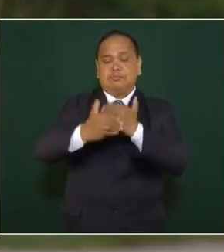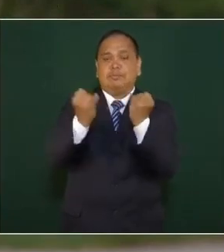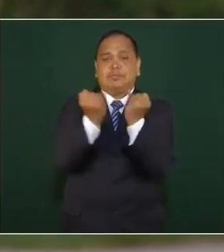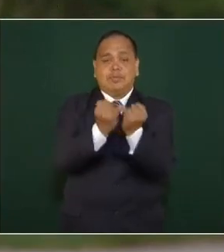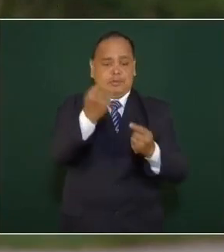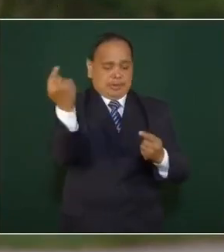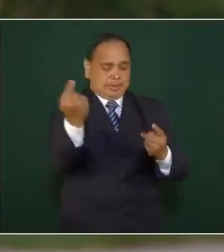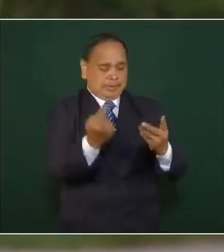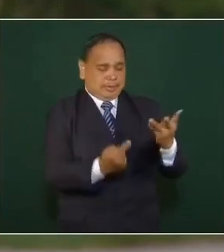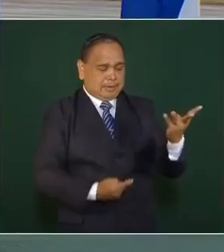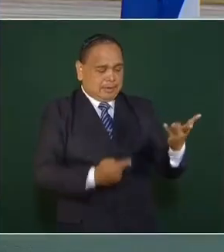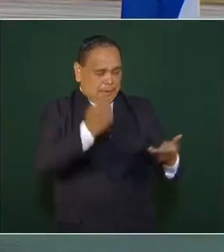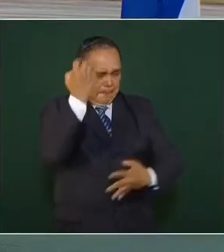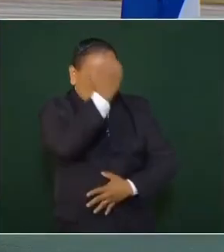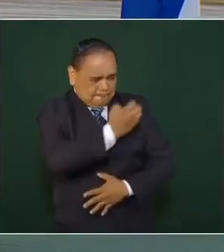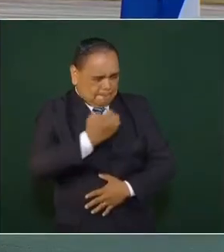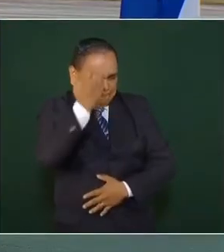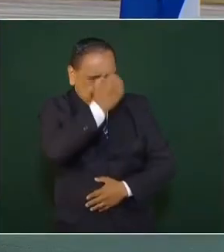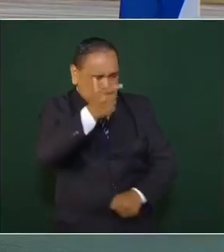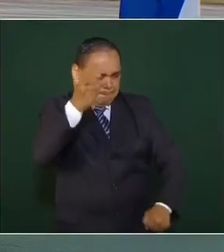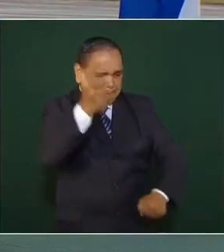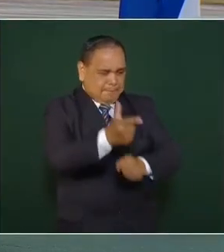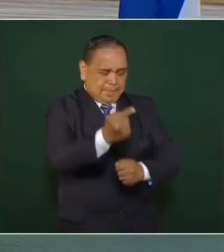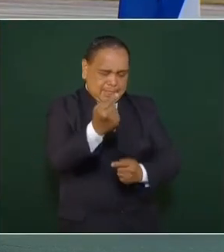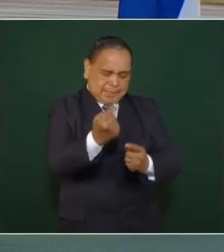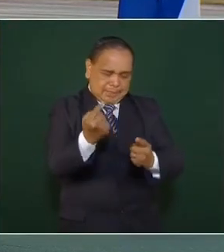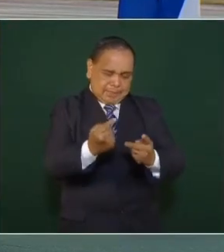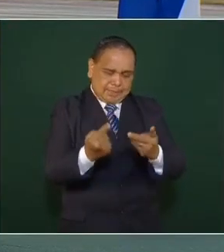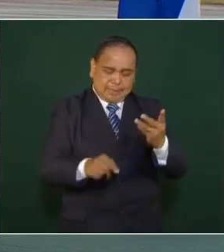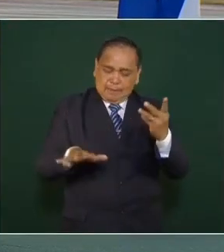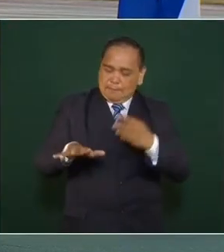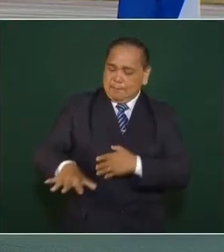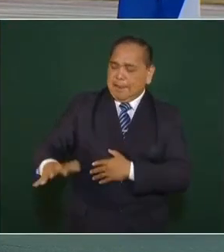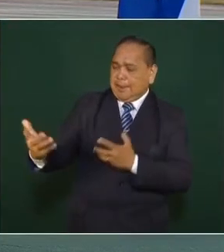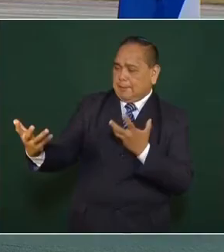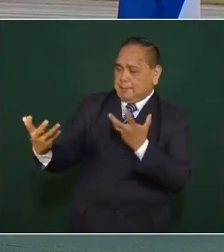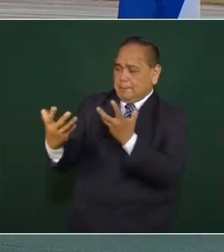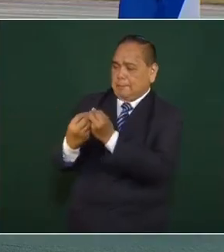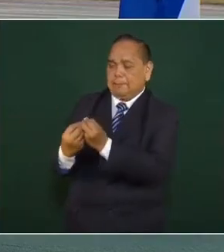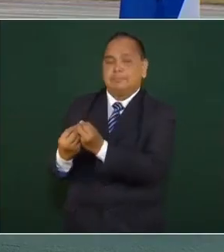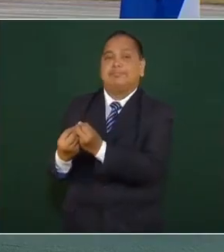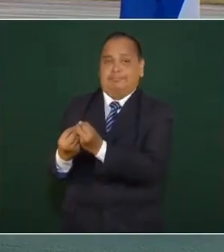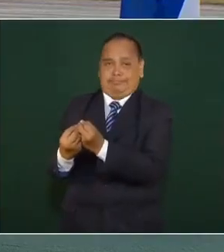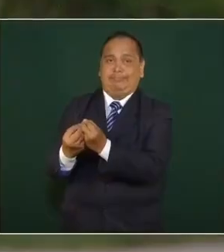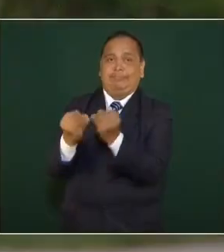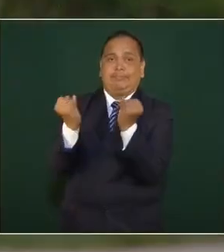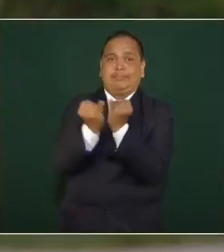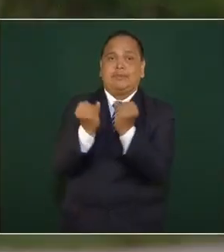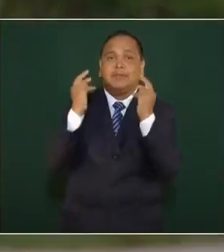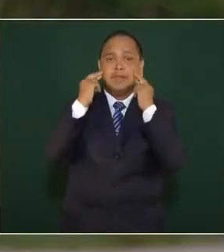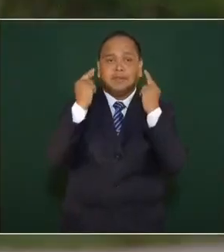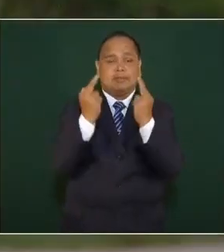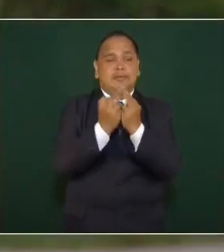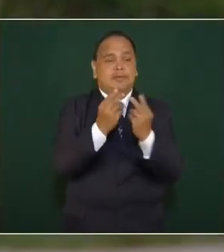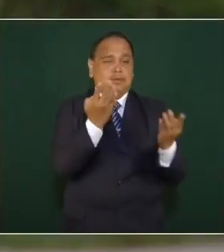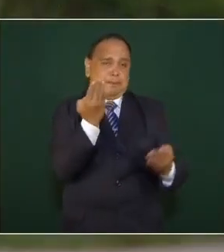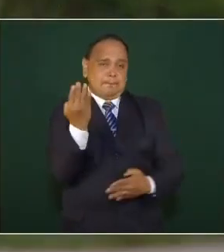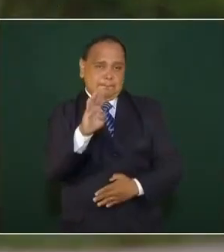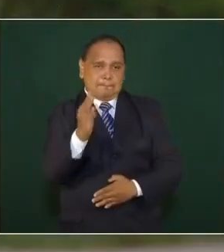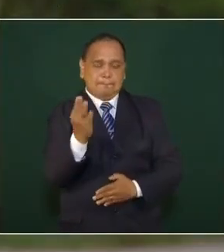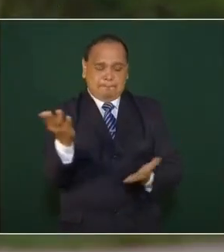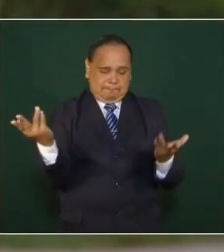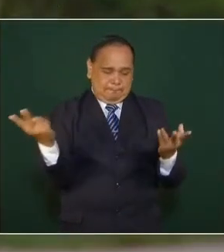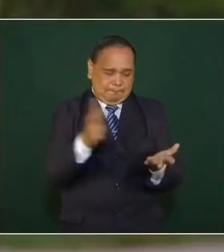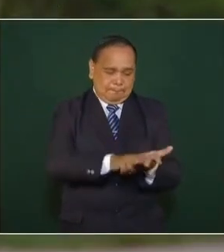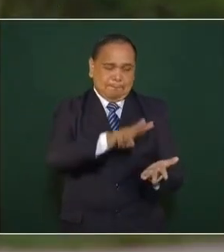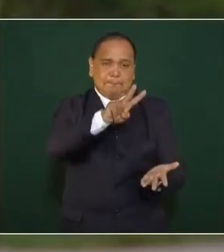analizaremos nuevas metas en las áreas de interés común. Una cosa ha distinguido esta etapa en la relación bilateral entre México y